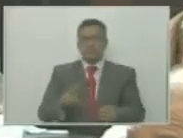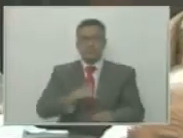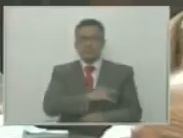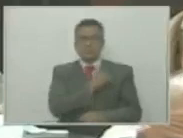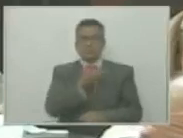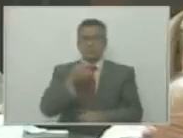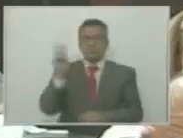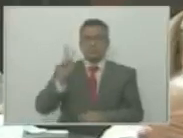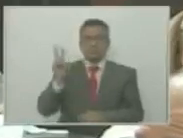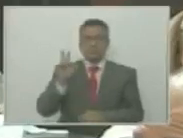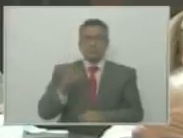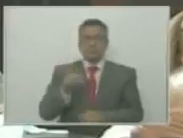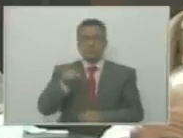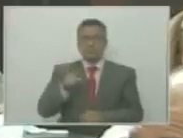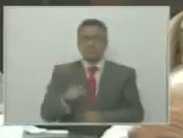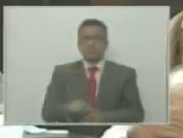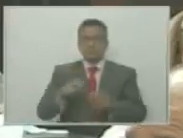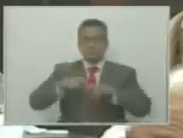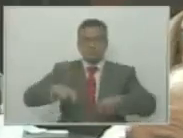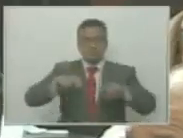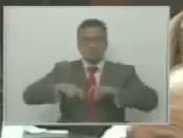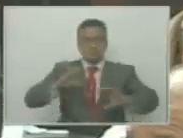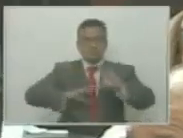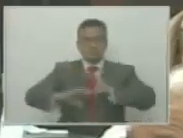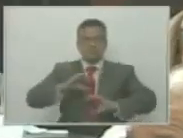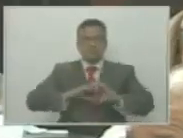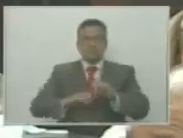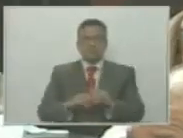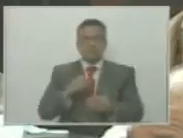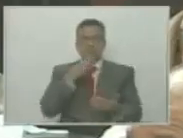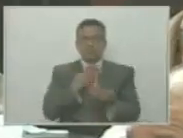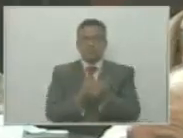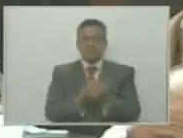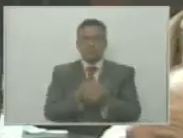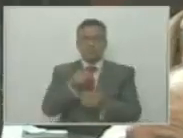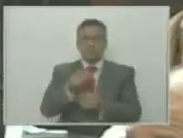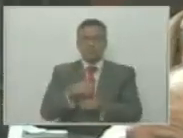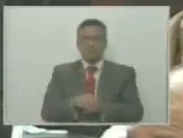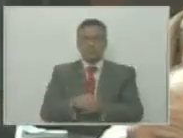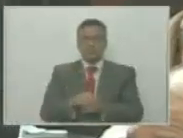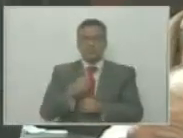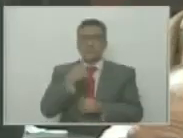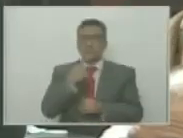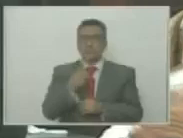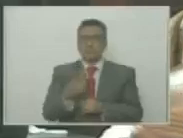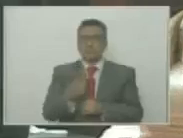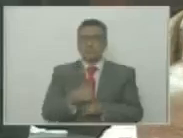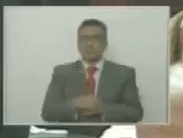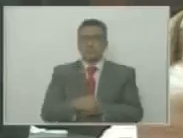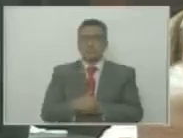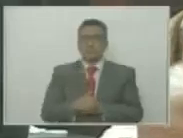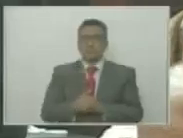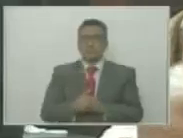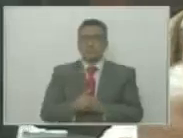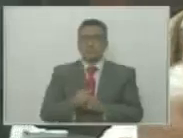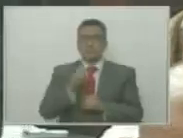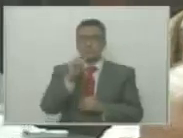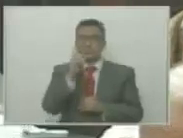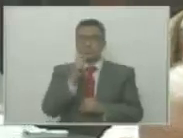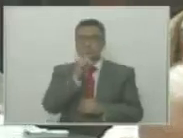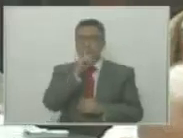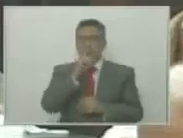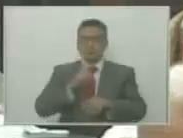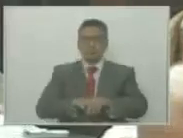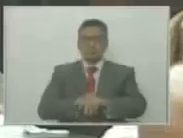Universidad Venezolana, que es la investigación científica. Muchísimas gracias y pido entonces, hagamos un minuto de